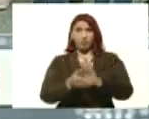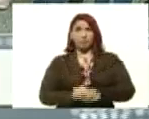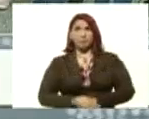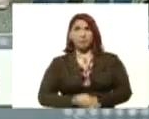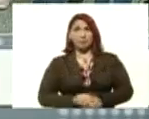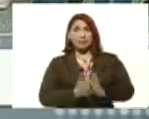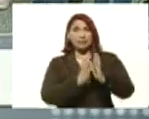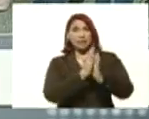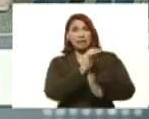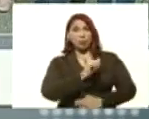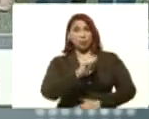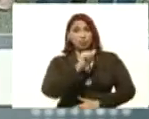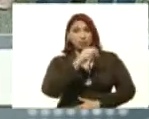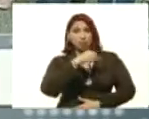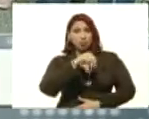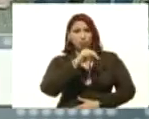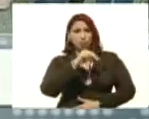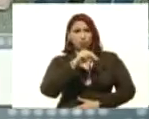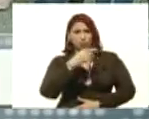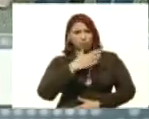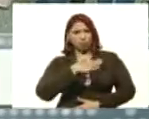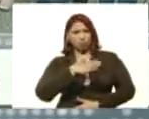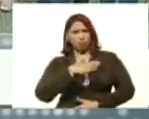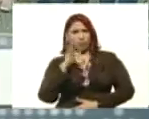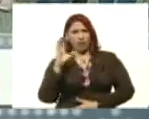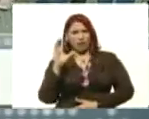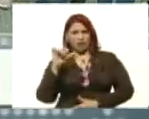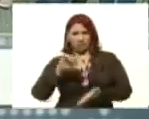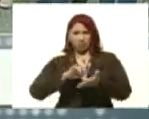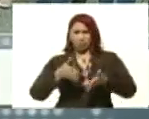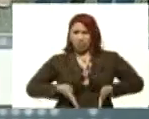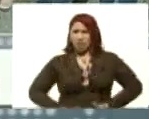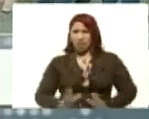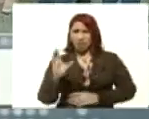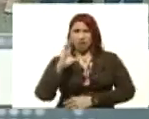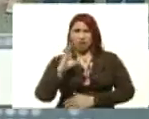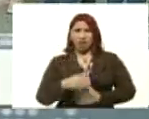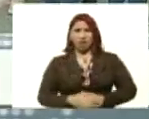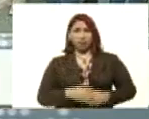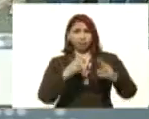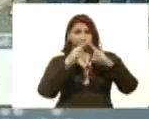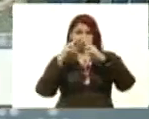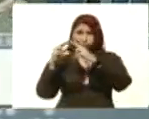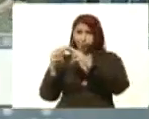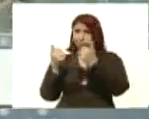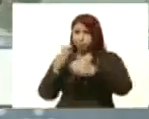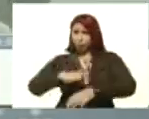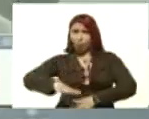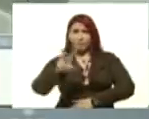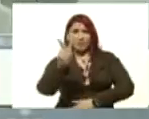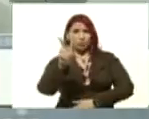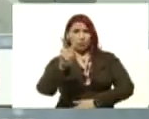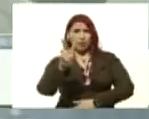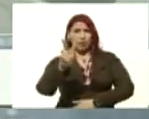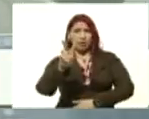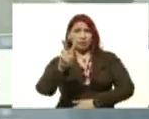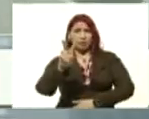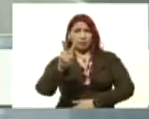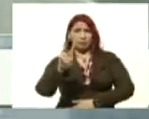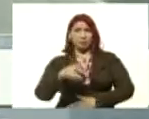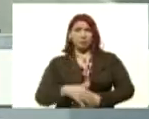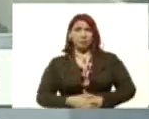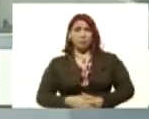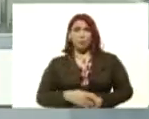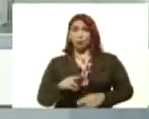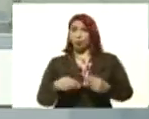también. Yo soy caraqueño, yo nací en Caracas. Conozco bastante bien a Venezuela, aunque jamás como